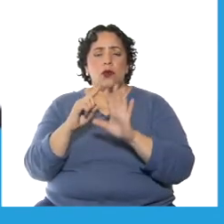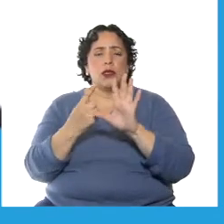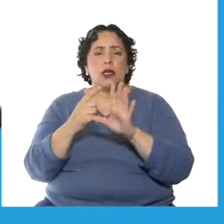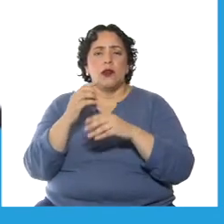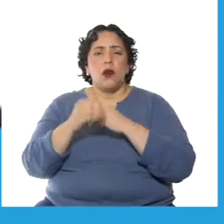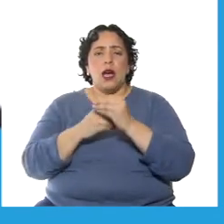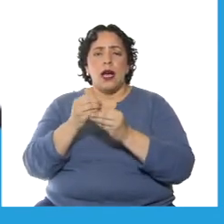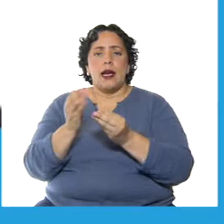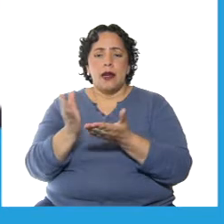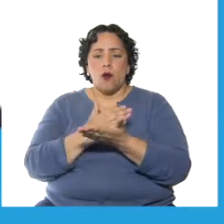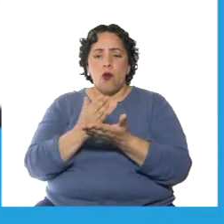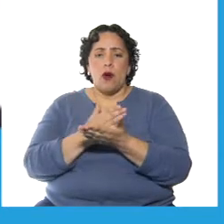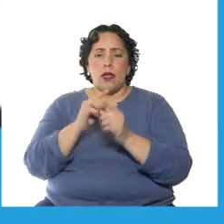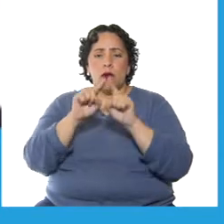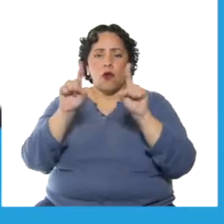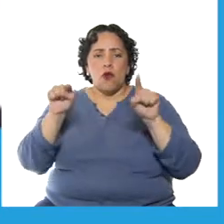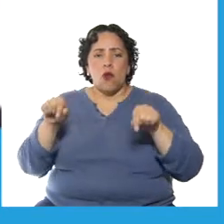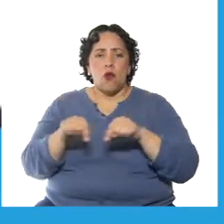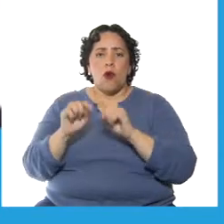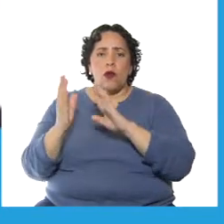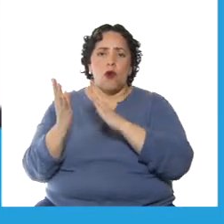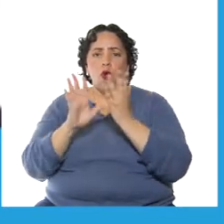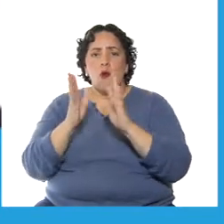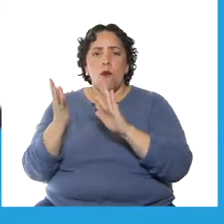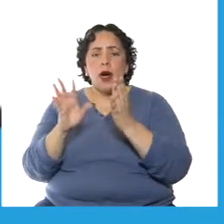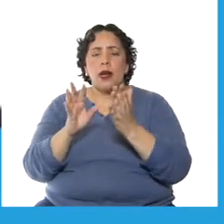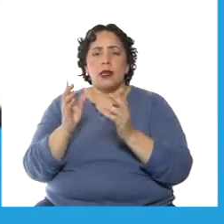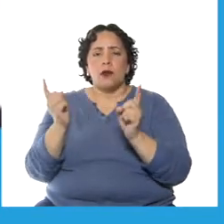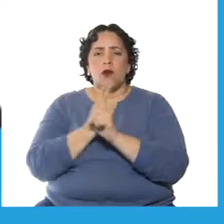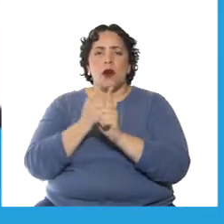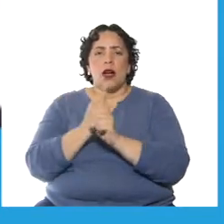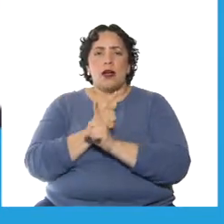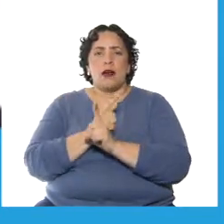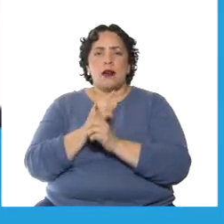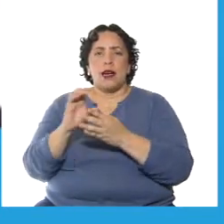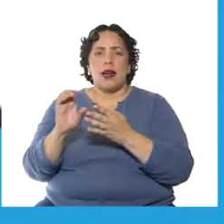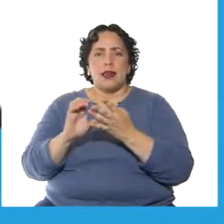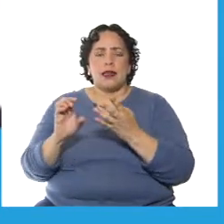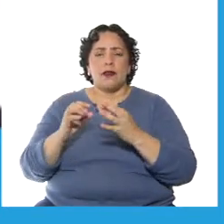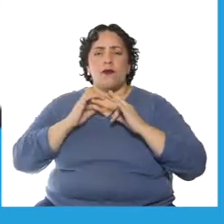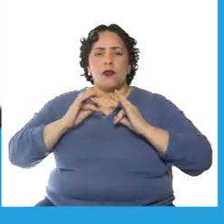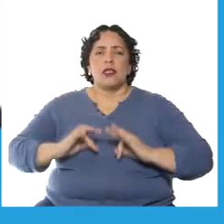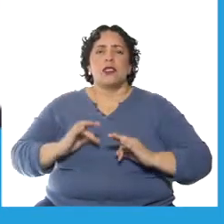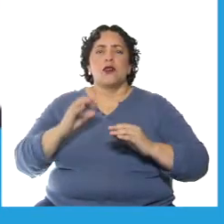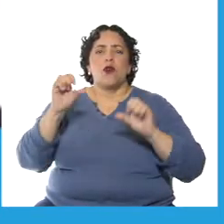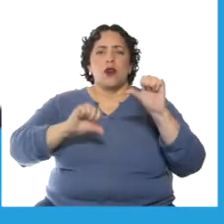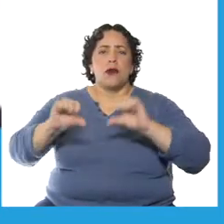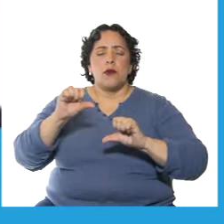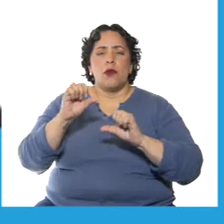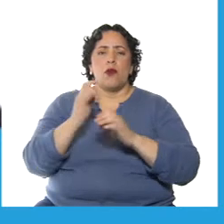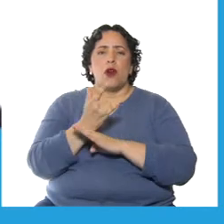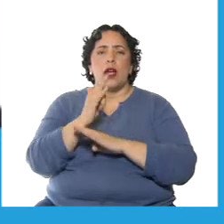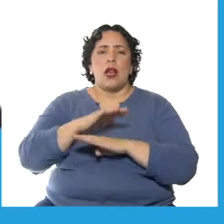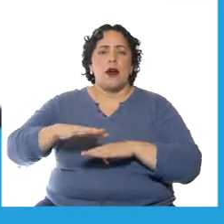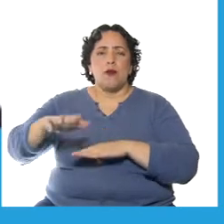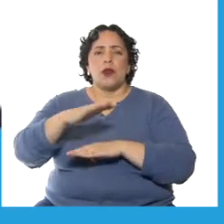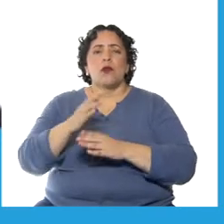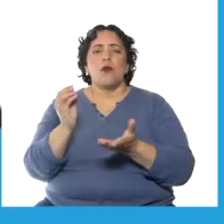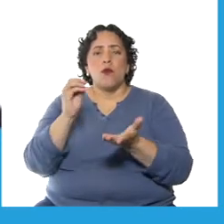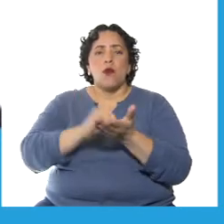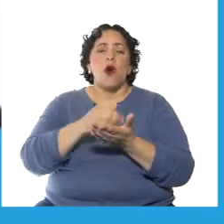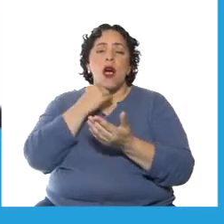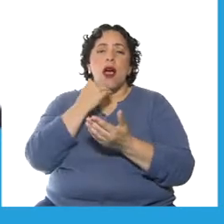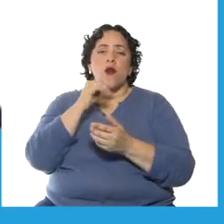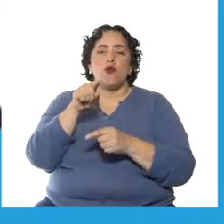en tu cuaderno un cuadro comparativo de las características de los cambios físicos y químicos en el ambiente. Plantea un posible fenómeno